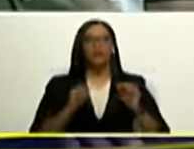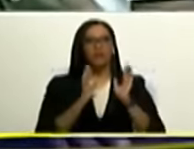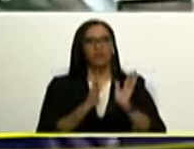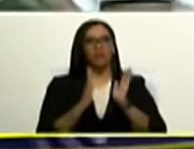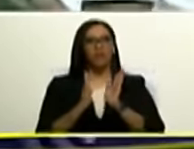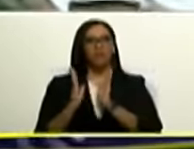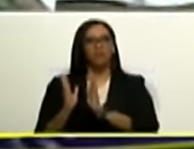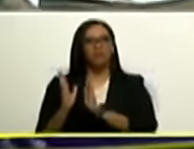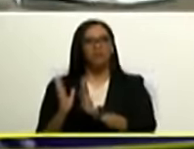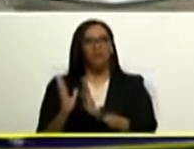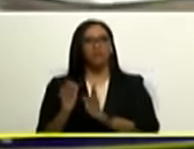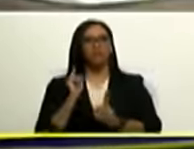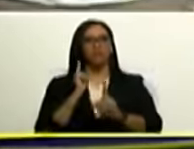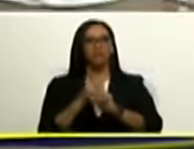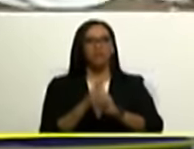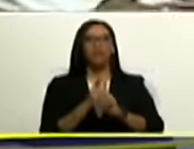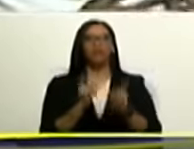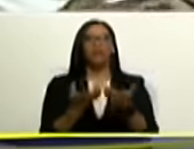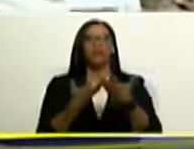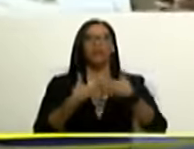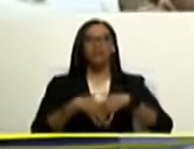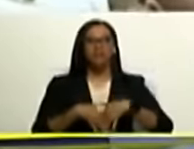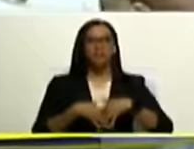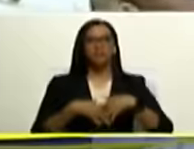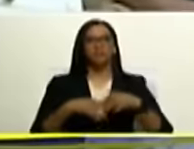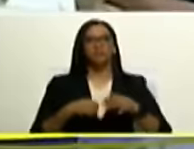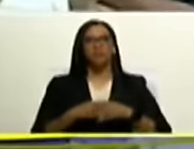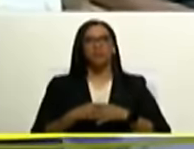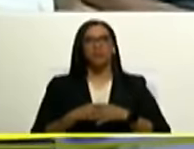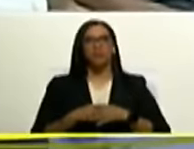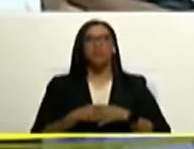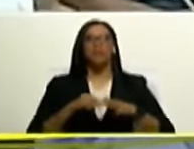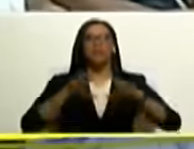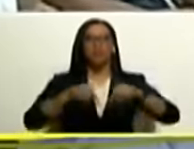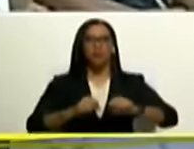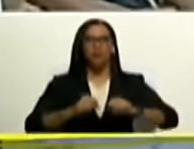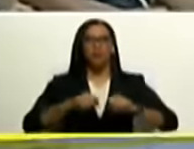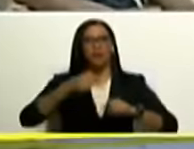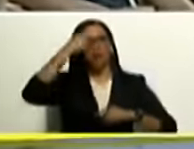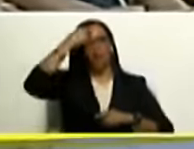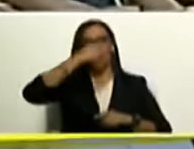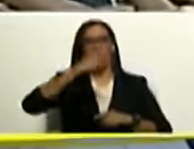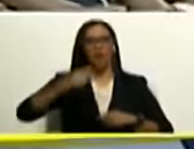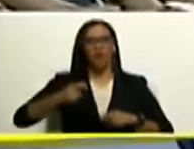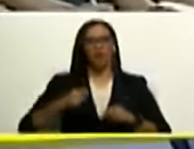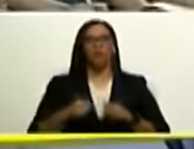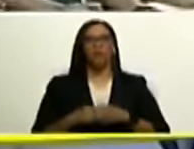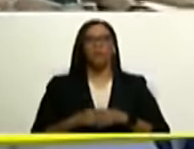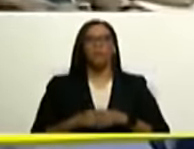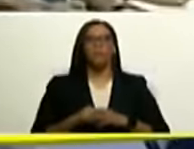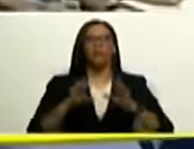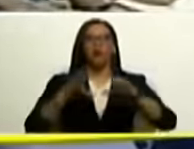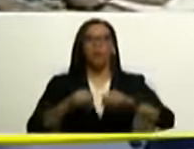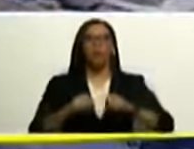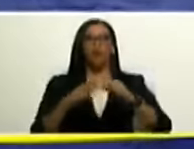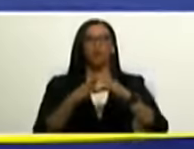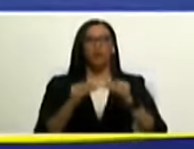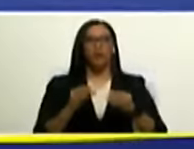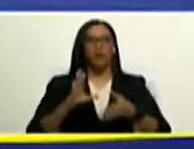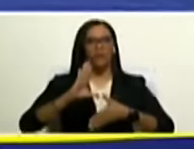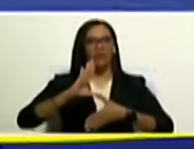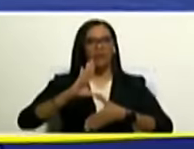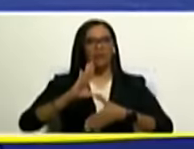organizando desde el punto de vista administrativo el Estado colonial para dominar a los pueblos, para ocupar toda la América.